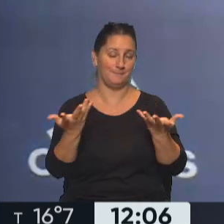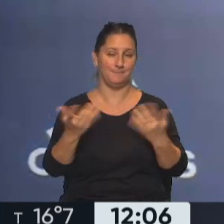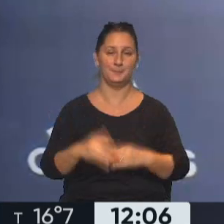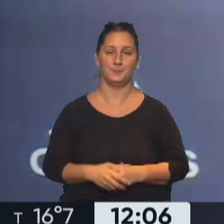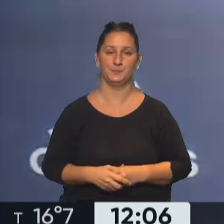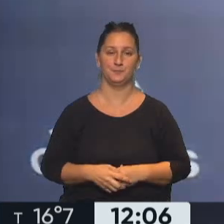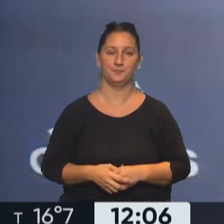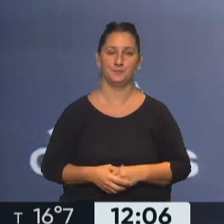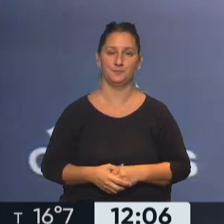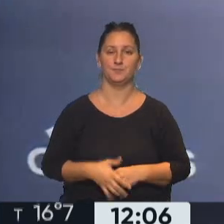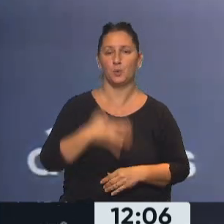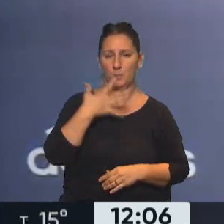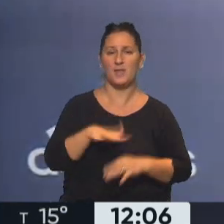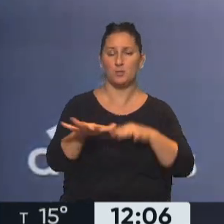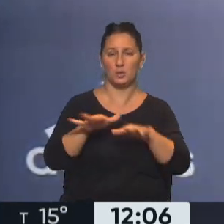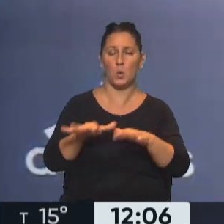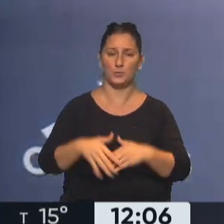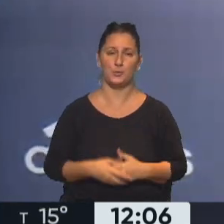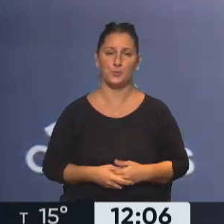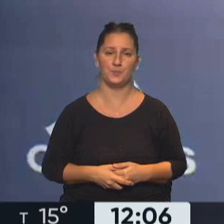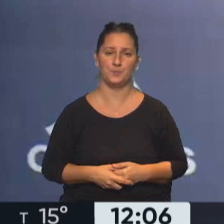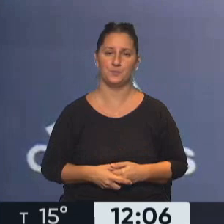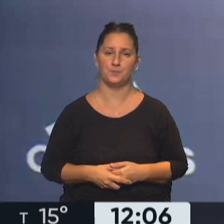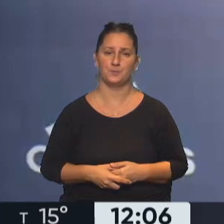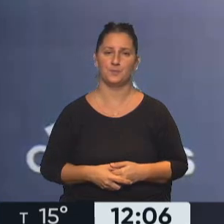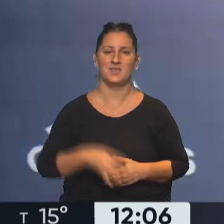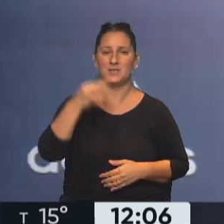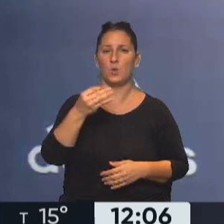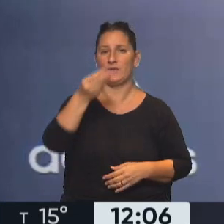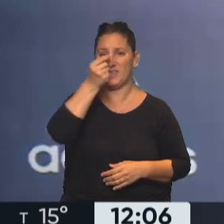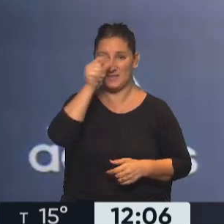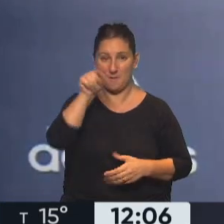bueno nos comprendemos también así que seguramente no va a participar